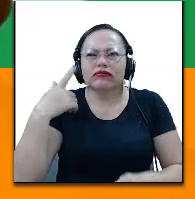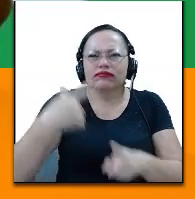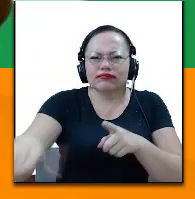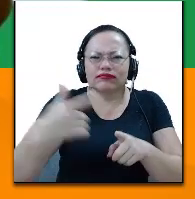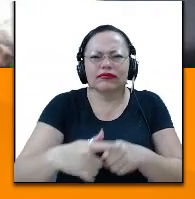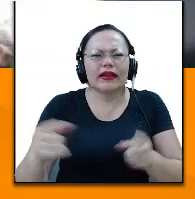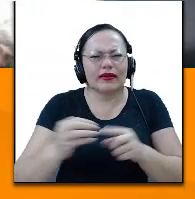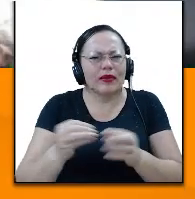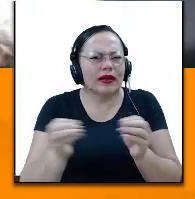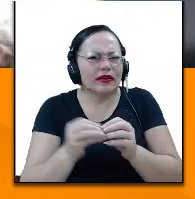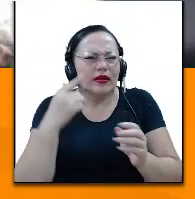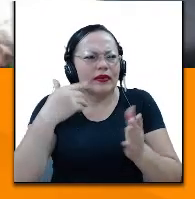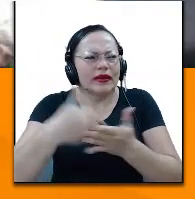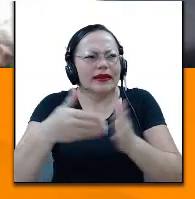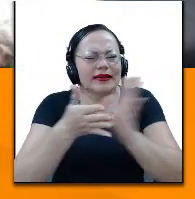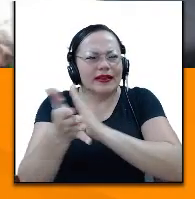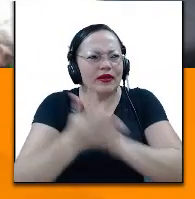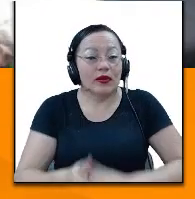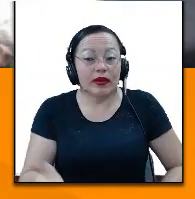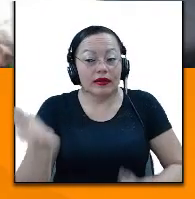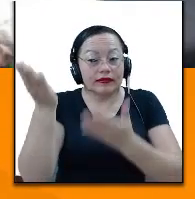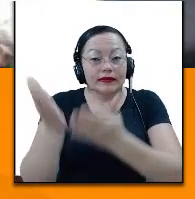diferentes series, en diferentes